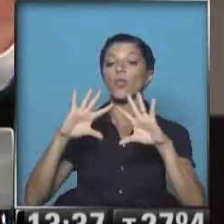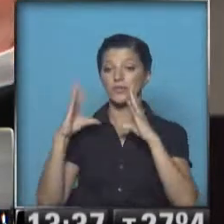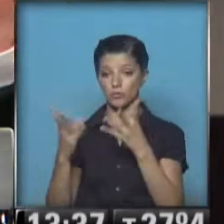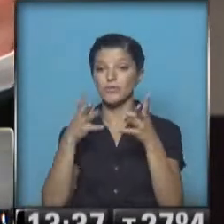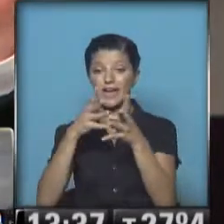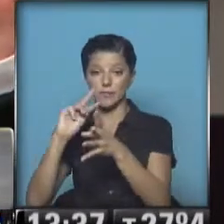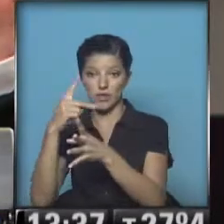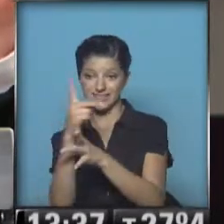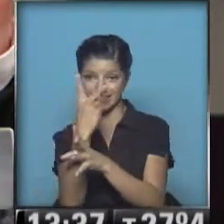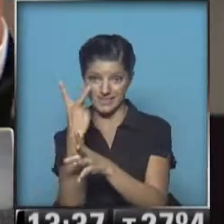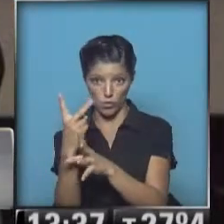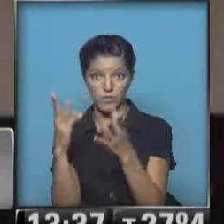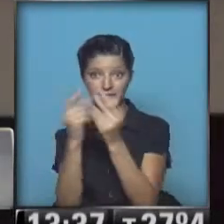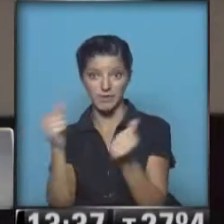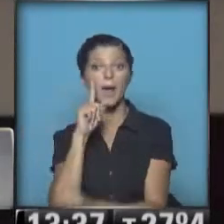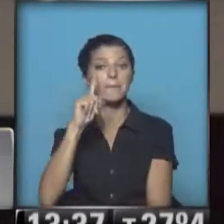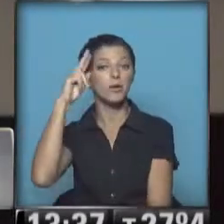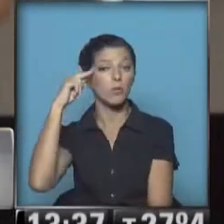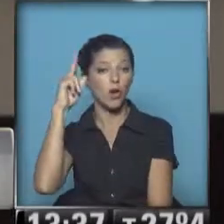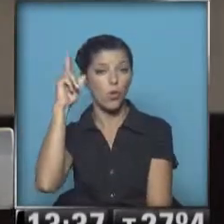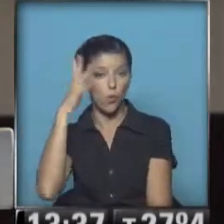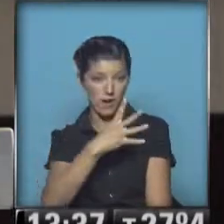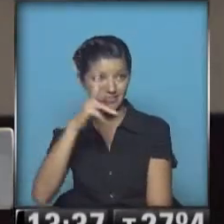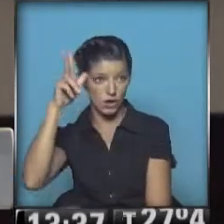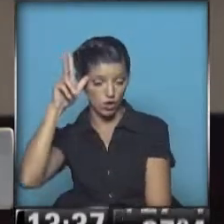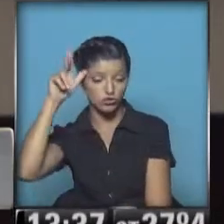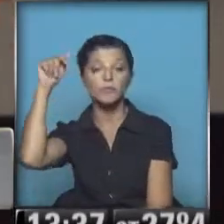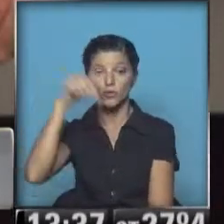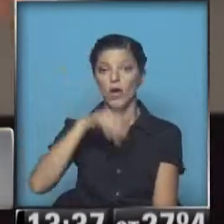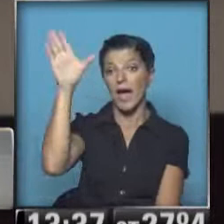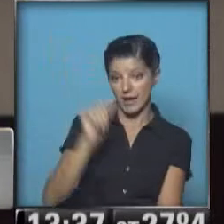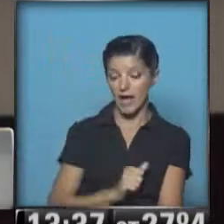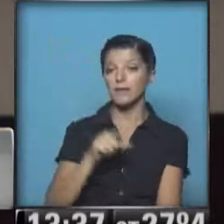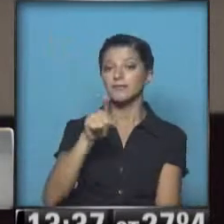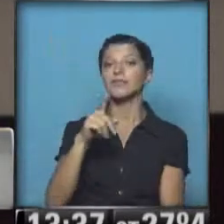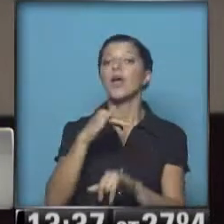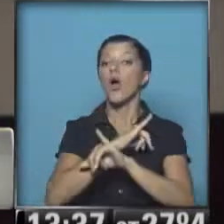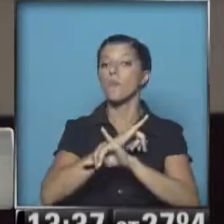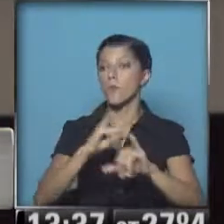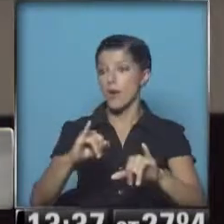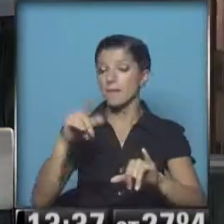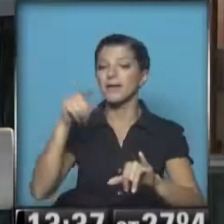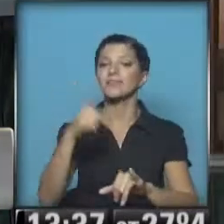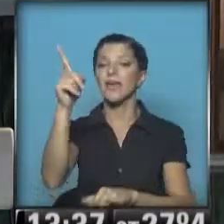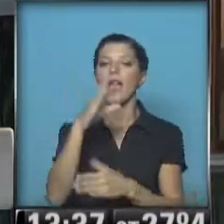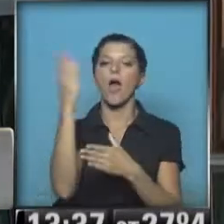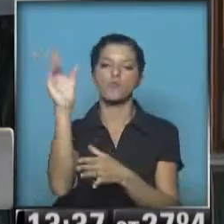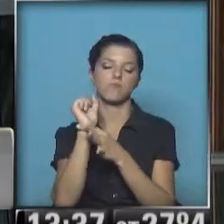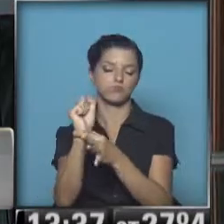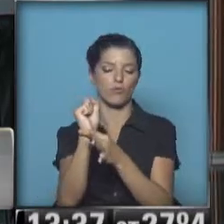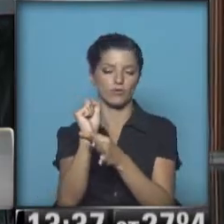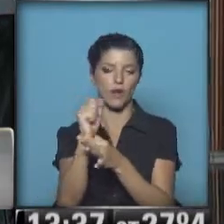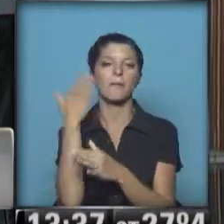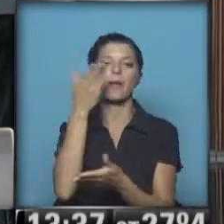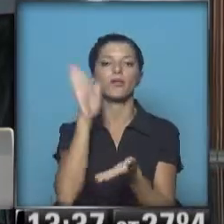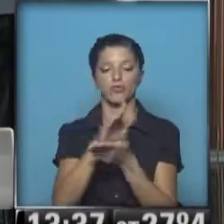en 1948, y que hemos traído acá a nuestro programa Daniel Feierstein, que es un estudioso de los temas de genocidio, sí, en más de una